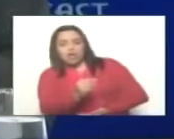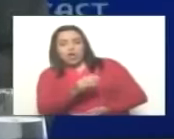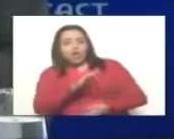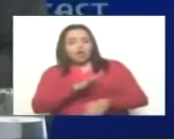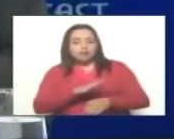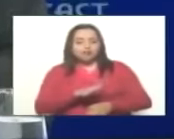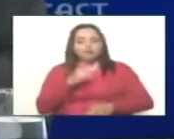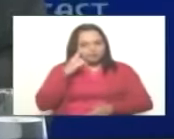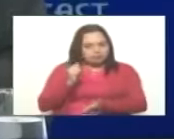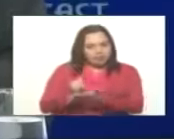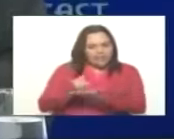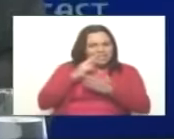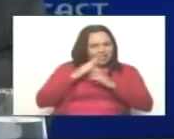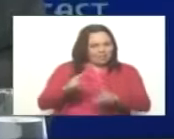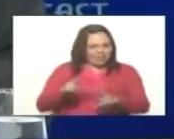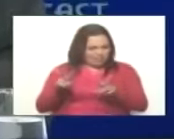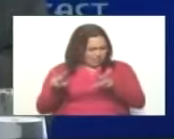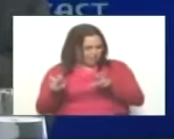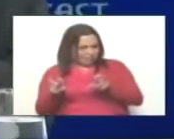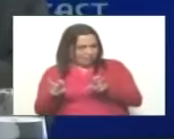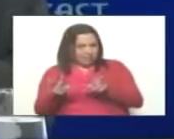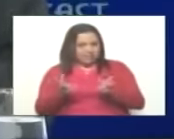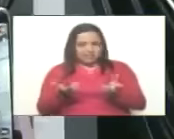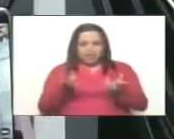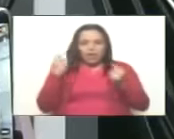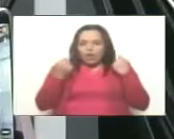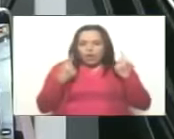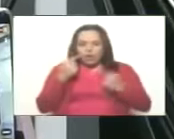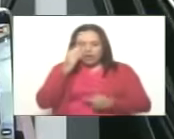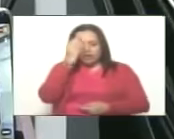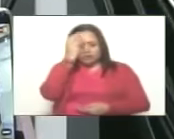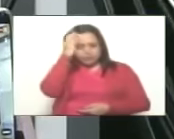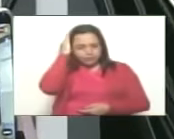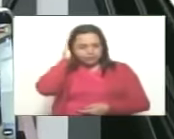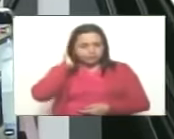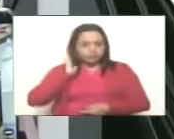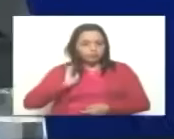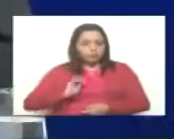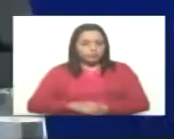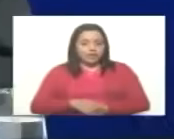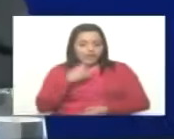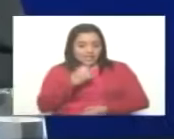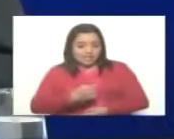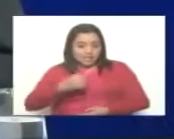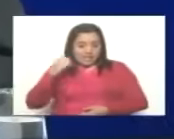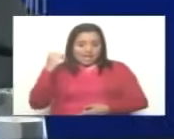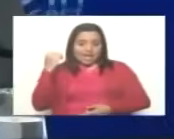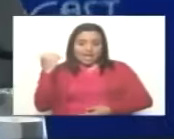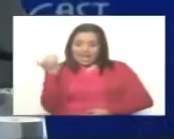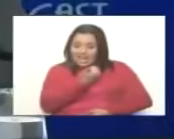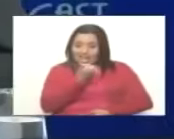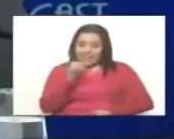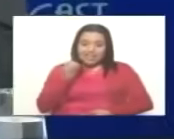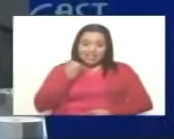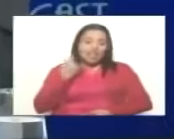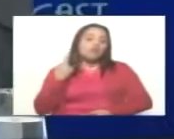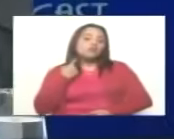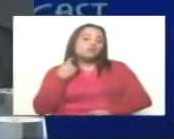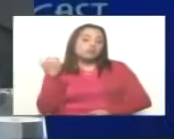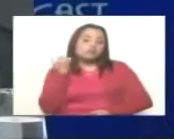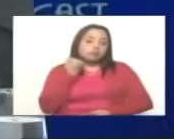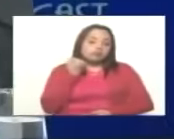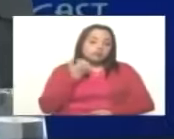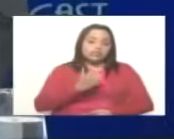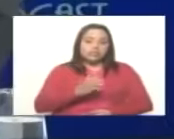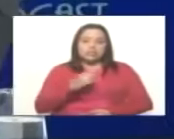Fíjate tú qué respuesta tan demencial. Supuestamente que las heridas, 17, incluyendo una de la yugular, wow.